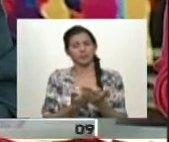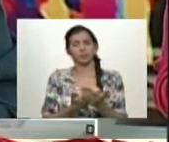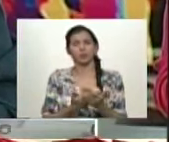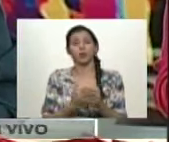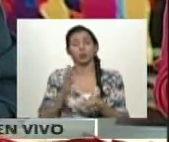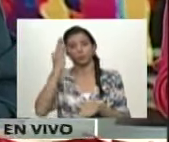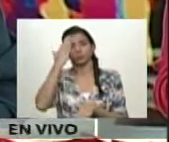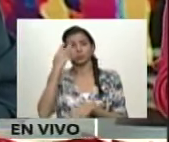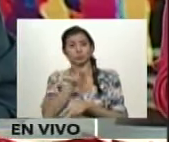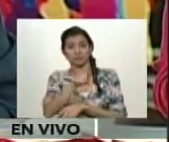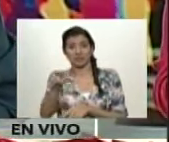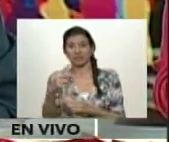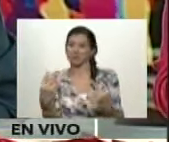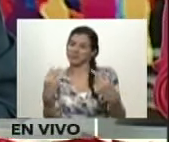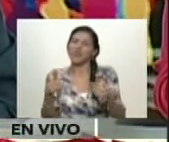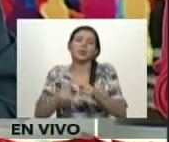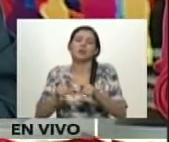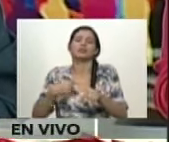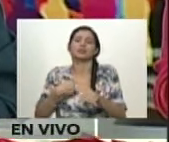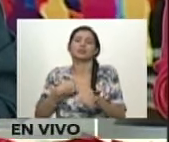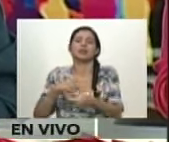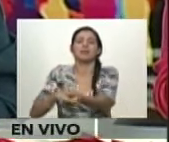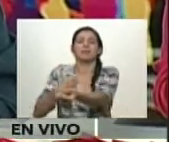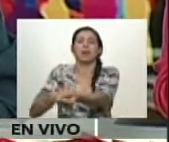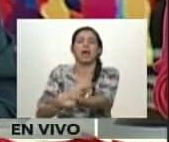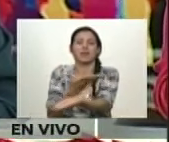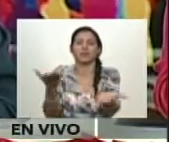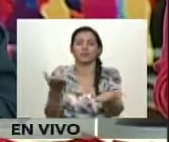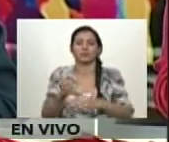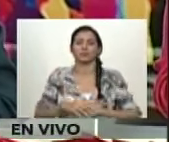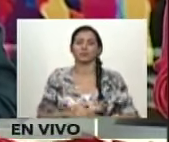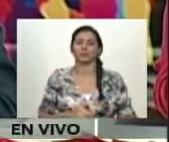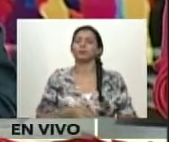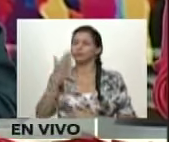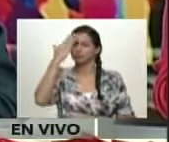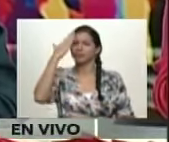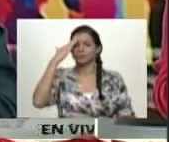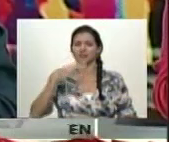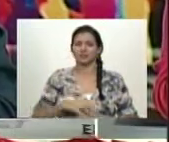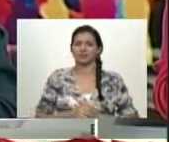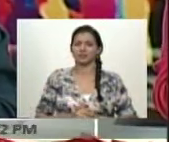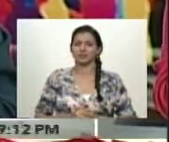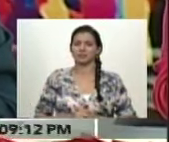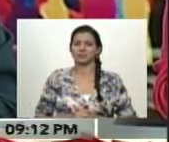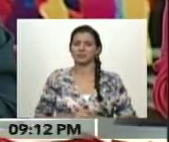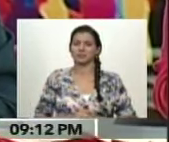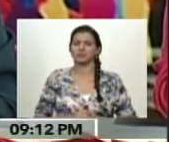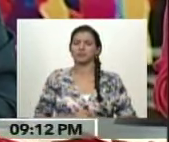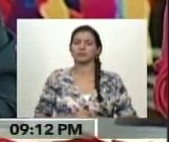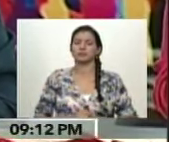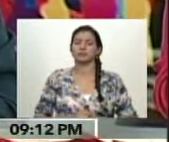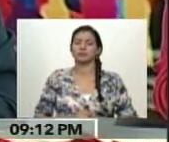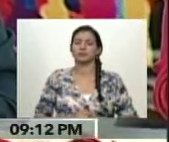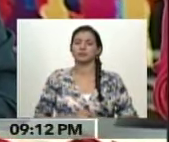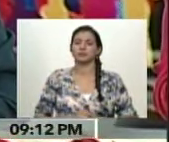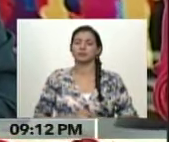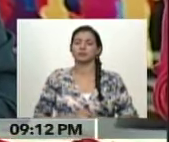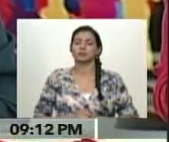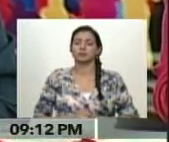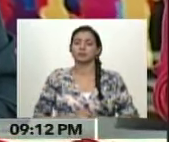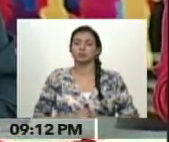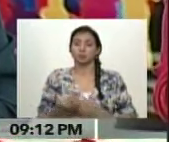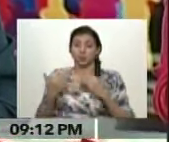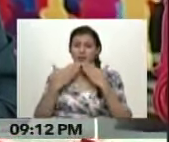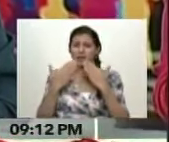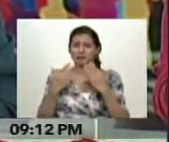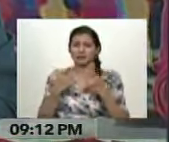ustedes me ven a mí como un hermano. Yo lo sé. Yo sí algo tengo que agradecer. En